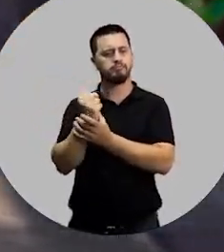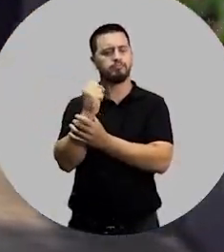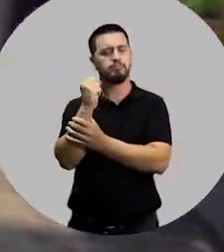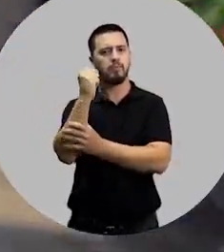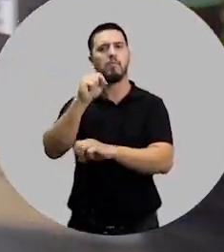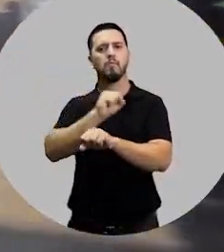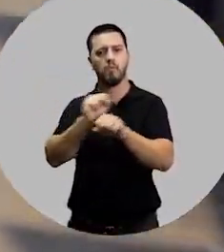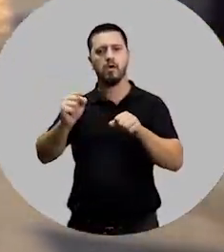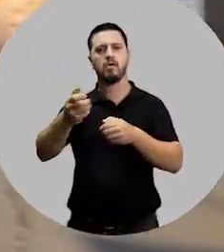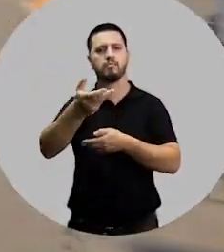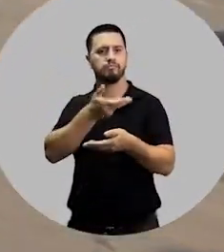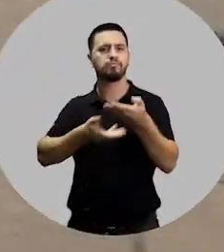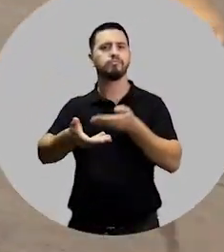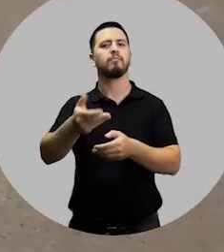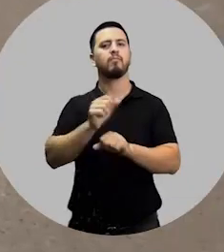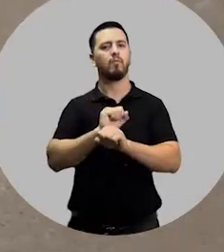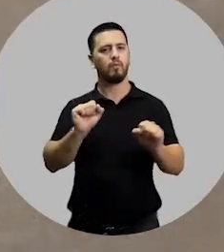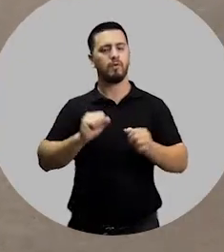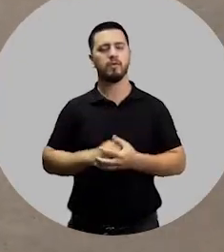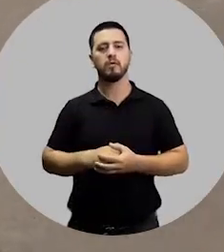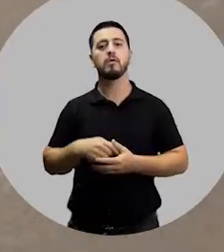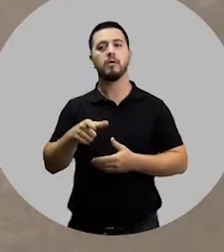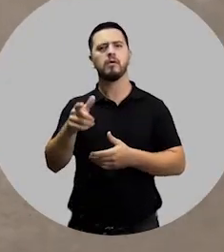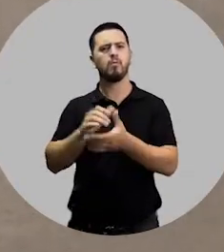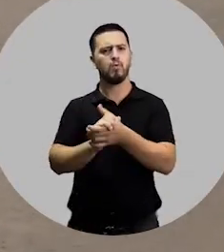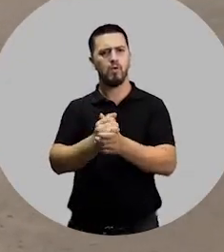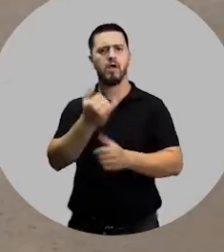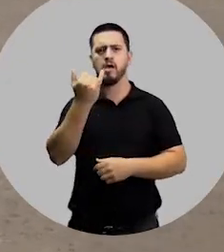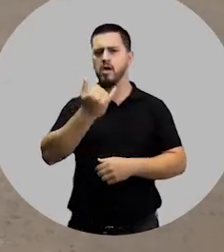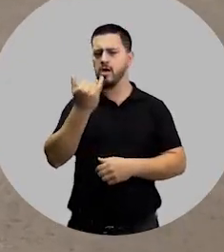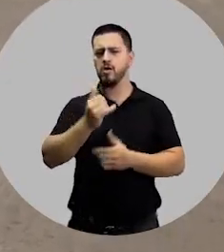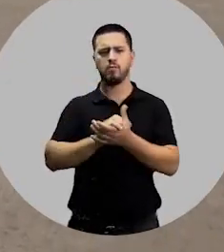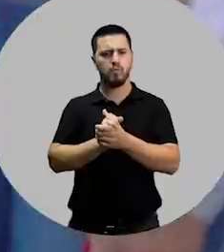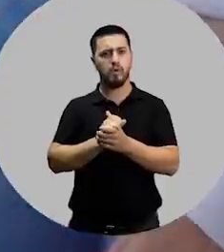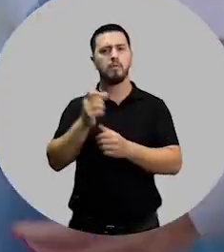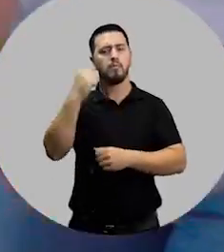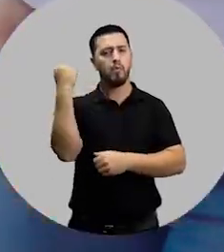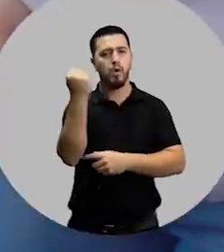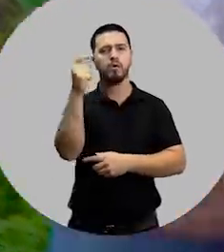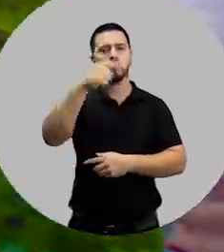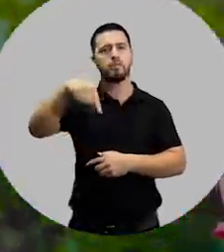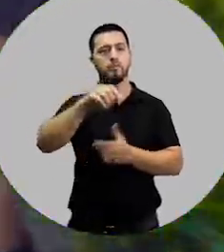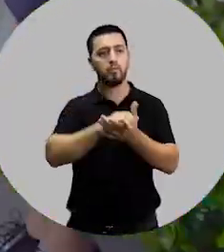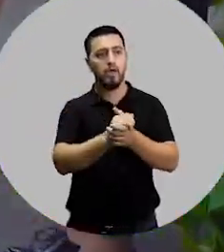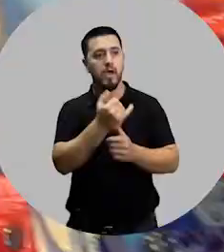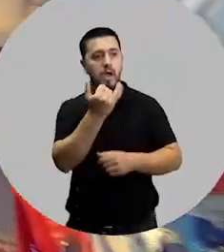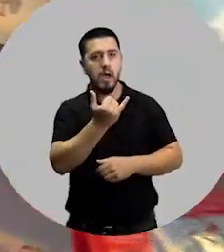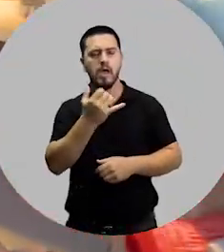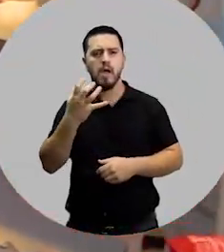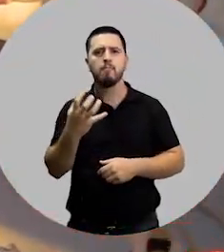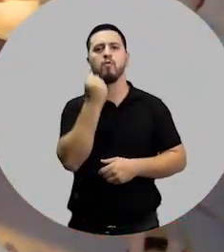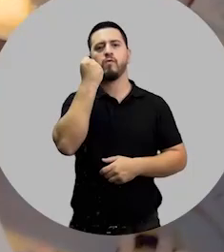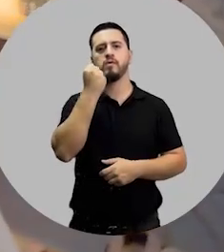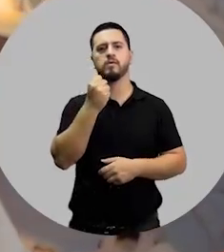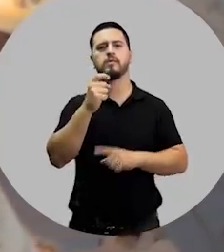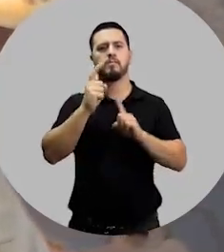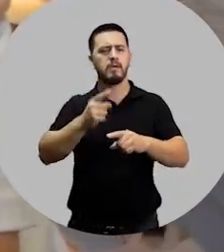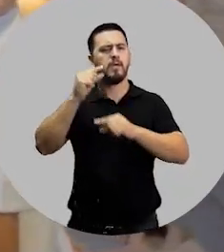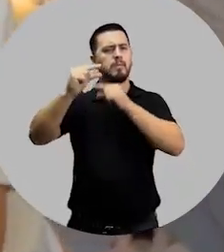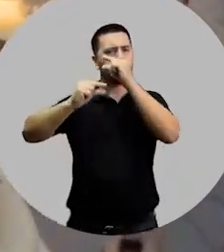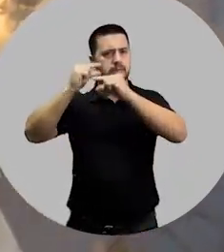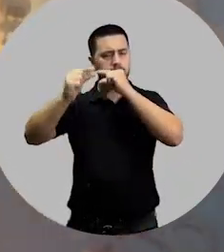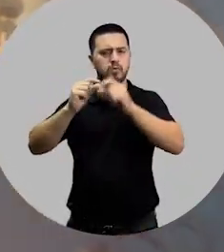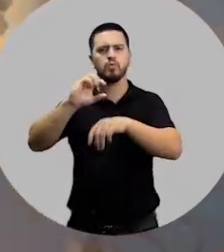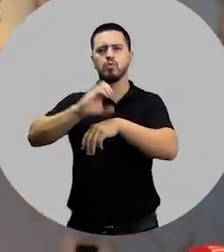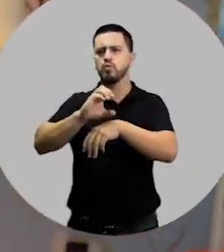su recompensa. Y hay oportunidad en todas las etapas de la vida. Lo importante es aprovechar las oportunidades, capacitarse, tomar